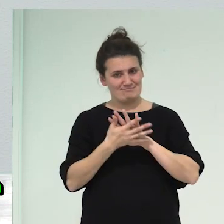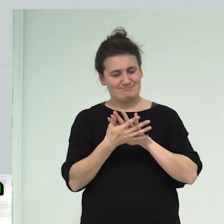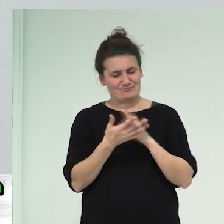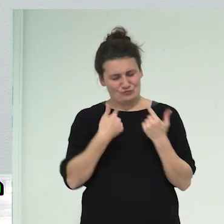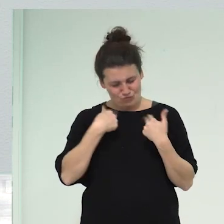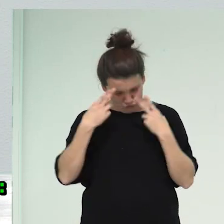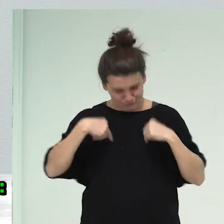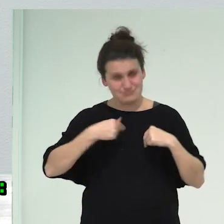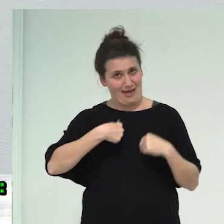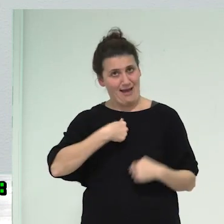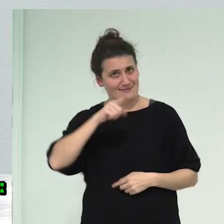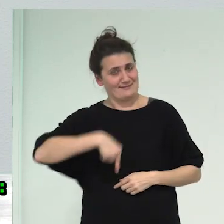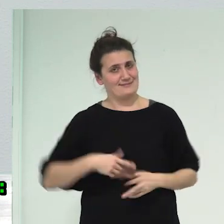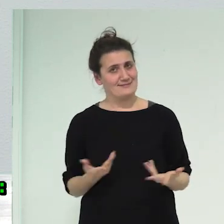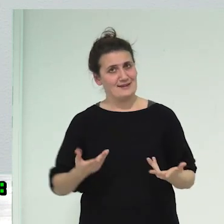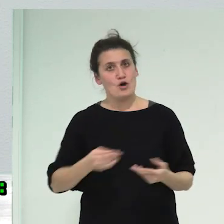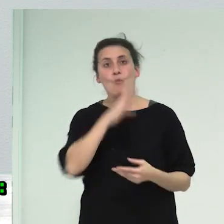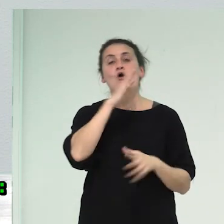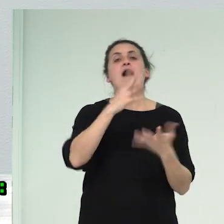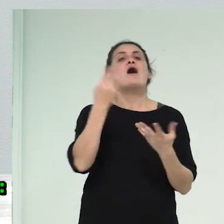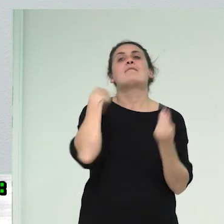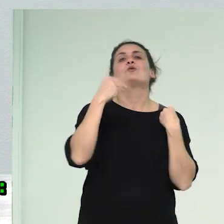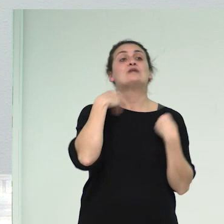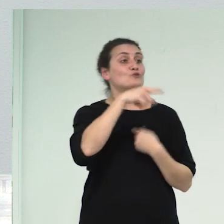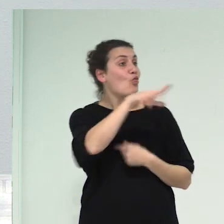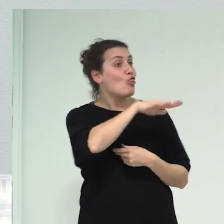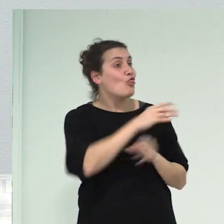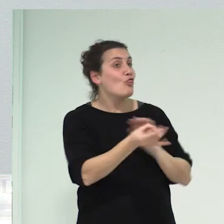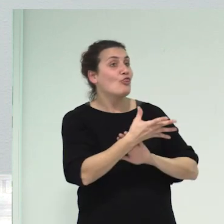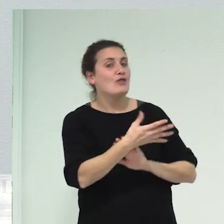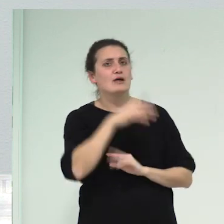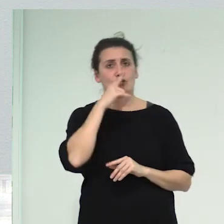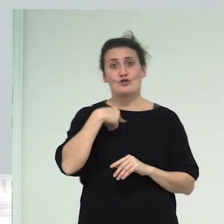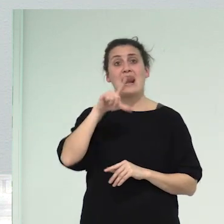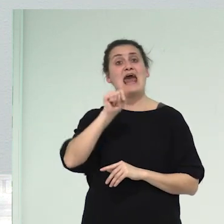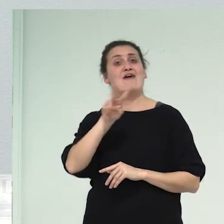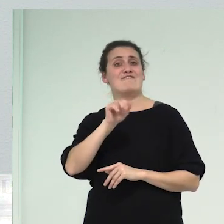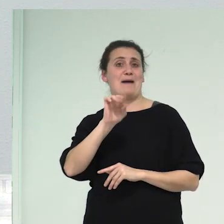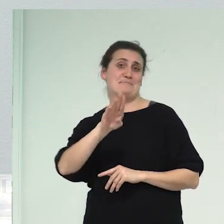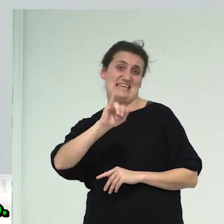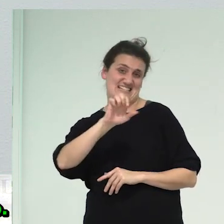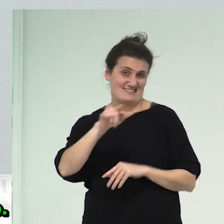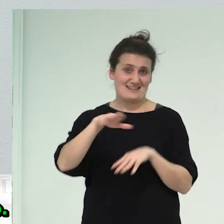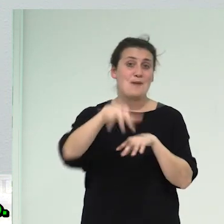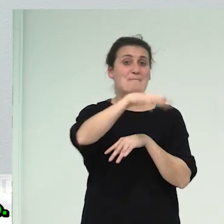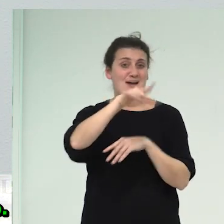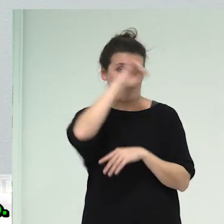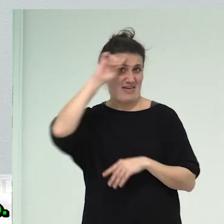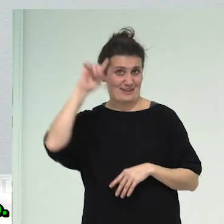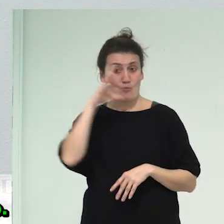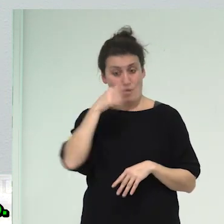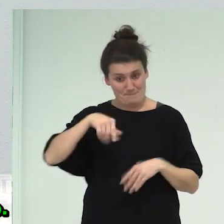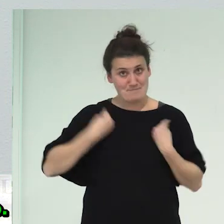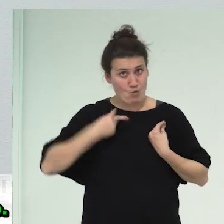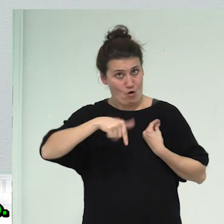yo también soy de aquí. Porque a mí cuando me preguntan, ¿de dónde eres? Y yo, de Lavapiés. Porque es ahí donde vivo,